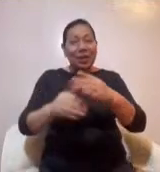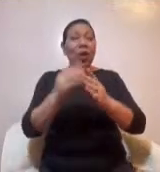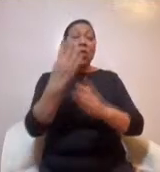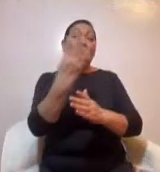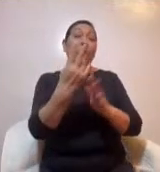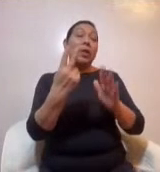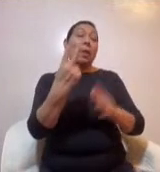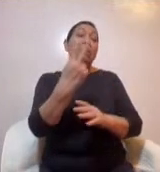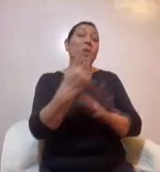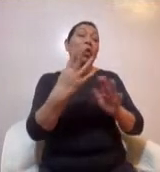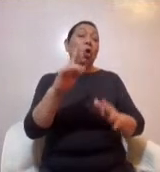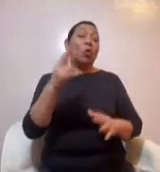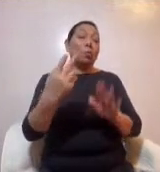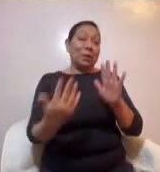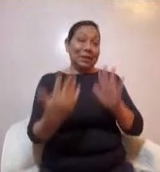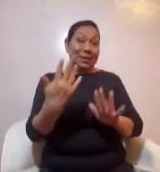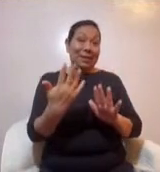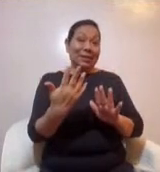sobre el expediente